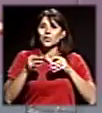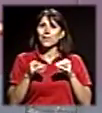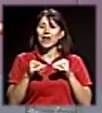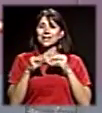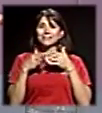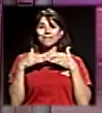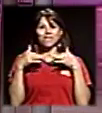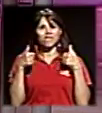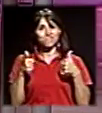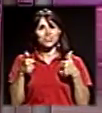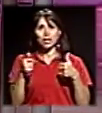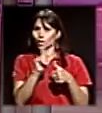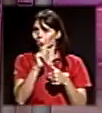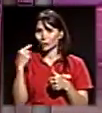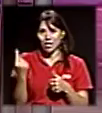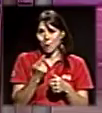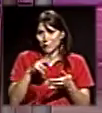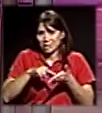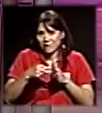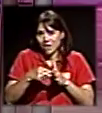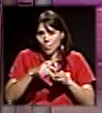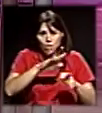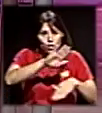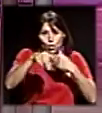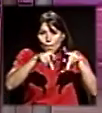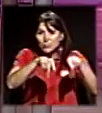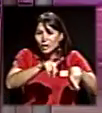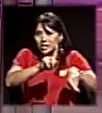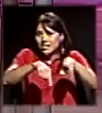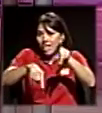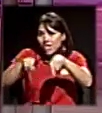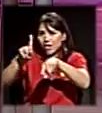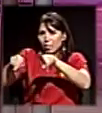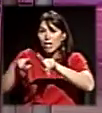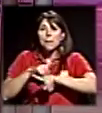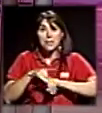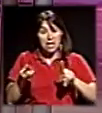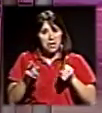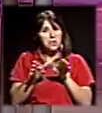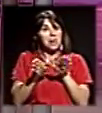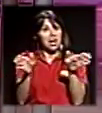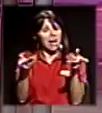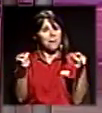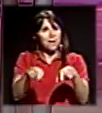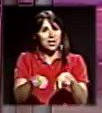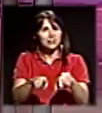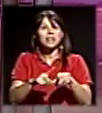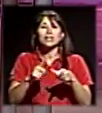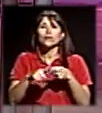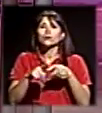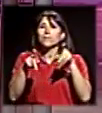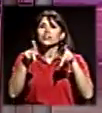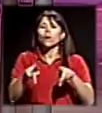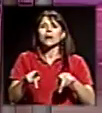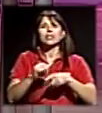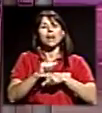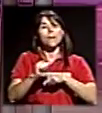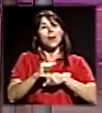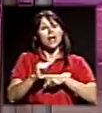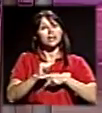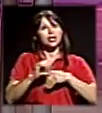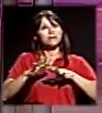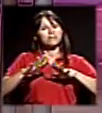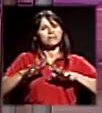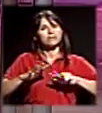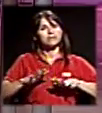siempre porque cada quien es diferente pero en general Esa es la regla entonces en la práctica de yoga hay ciertas posturas